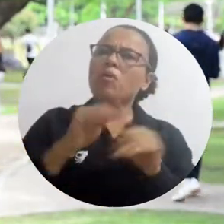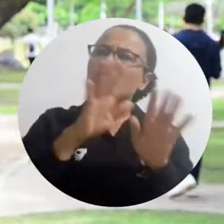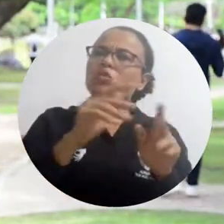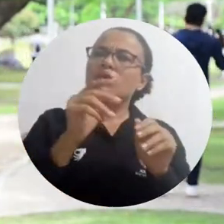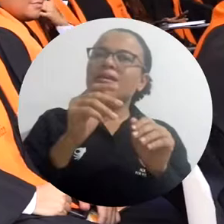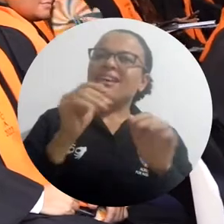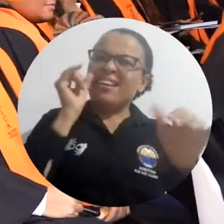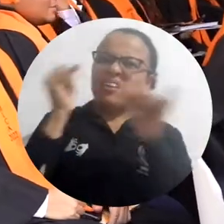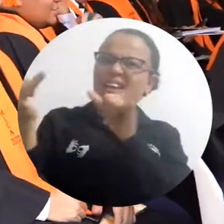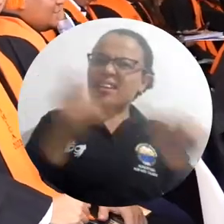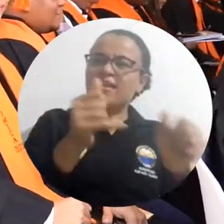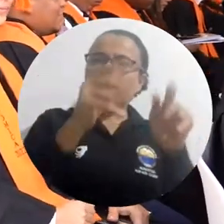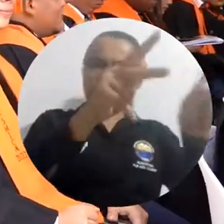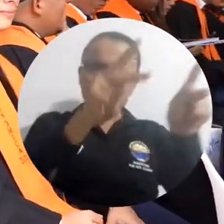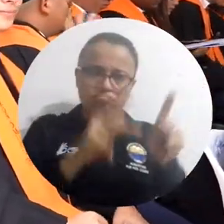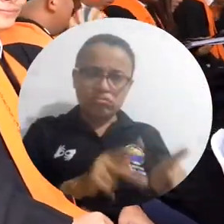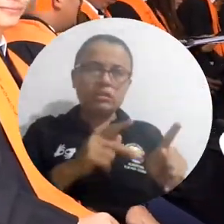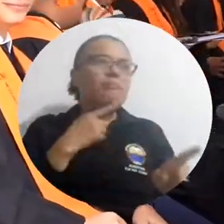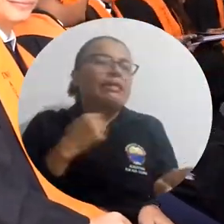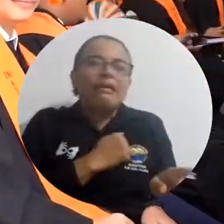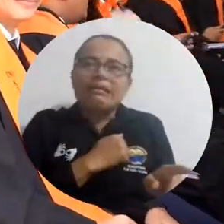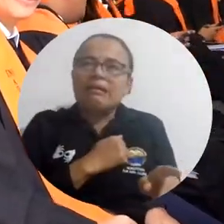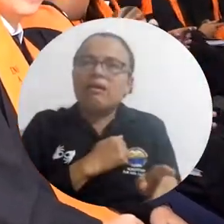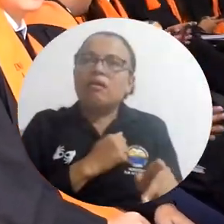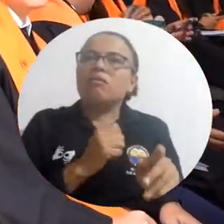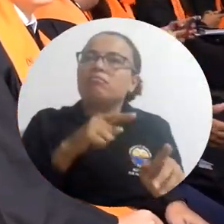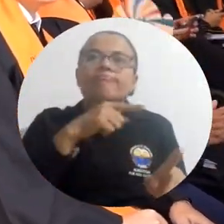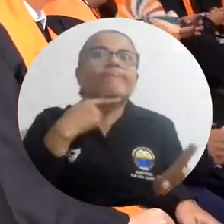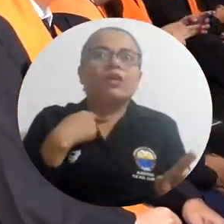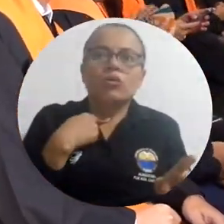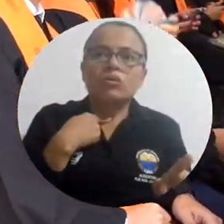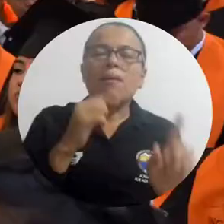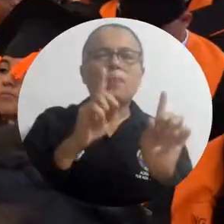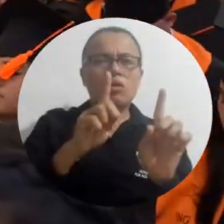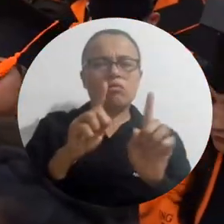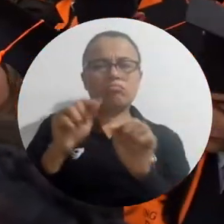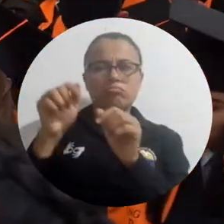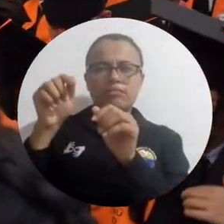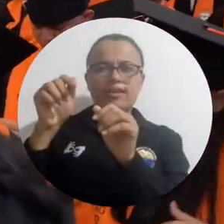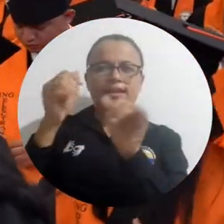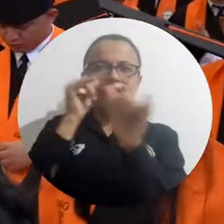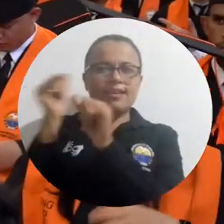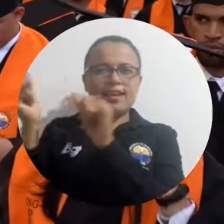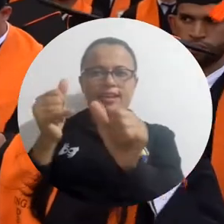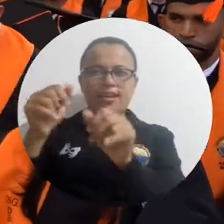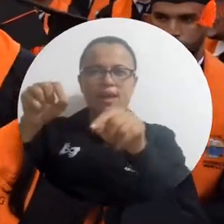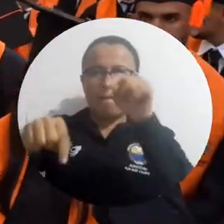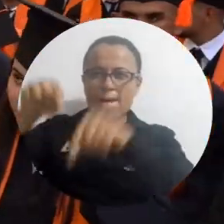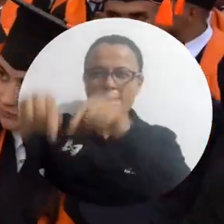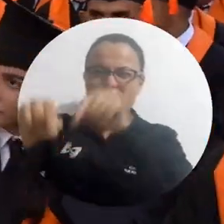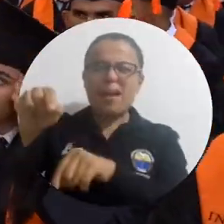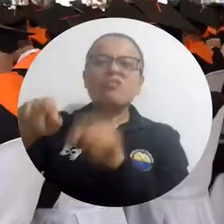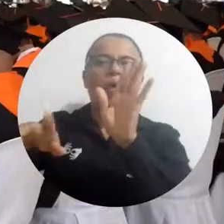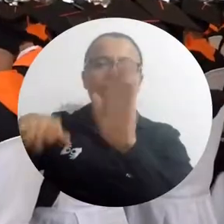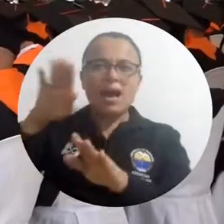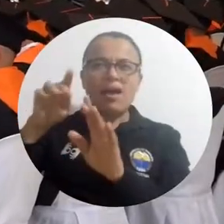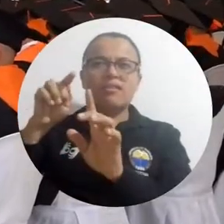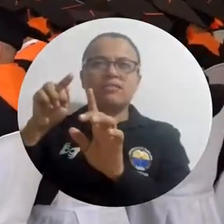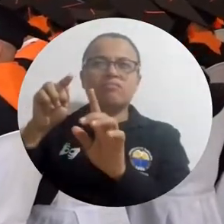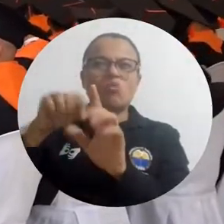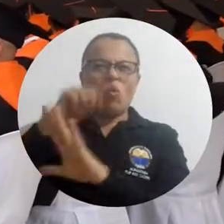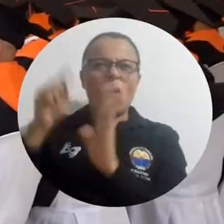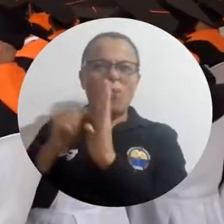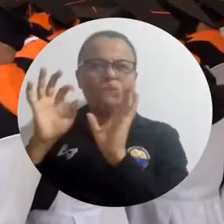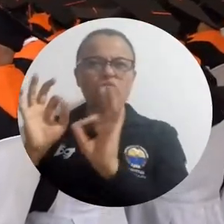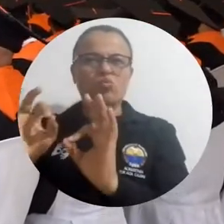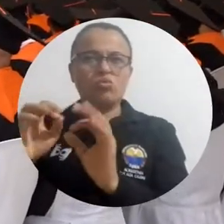vi en la ingeniería electrónica una oportunidad de ser un profesional un poco más íntegro y abarcar un poco más al campo de acción de la ingeniería. Y pues con todo esto de